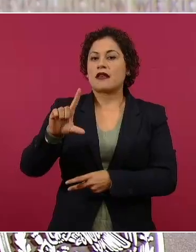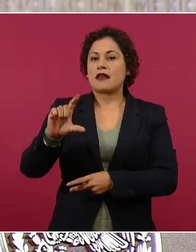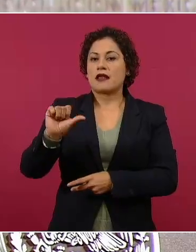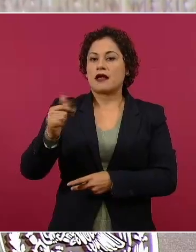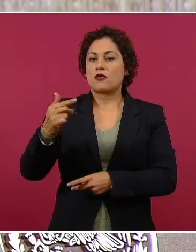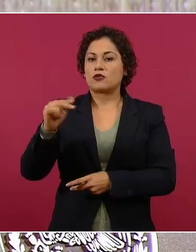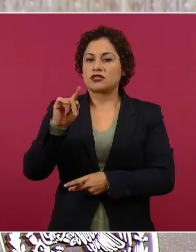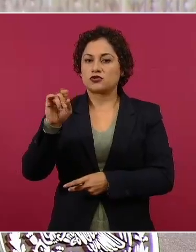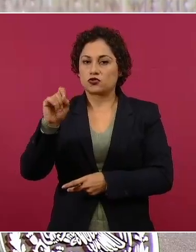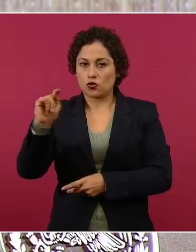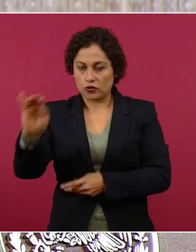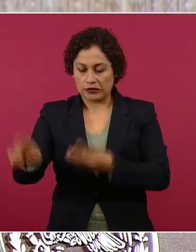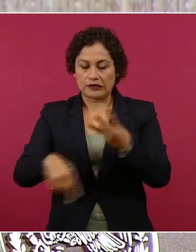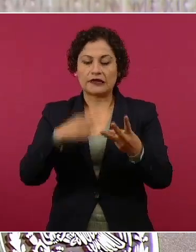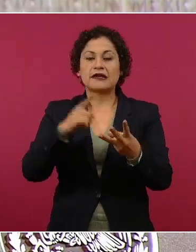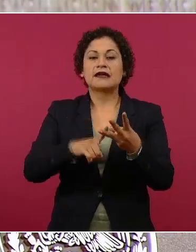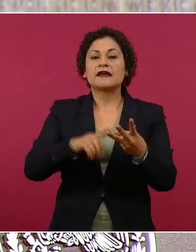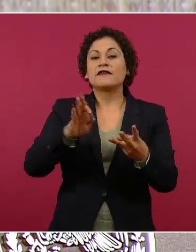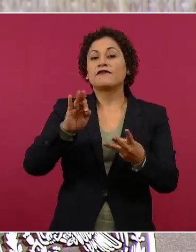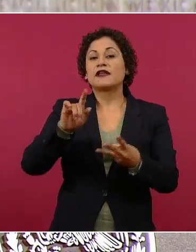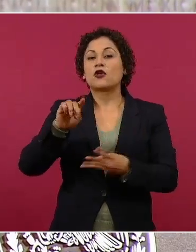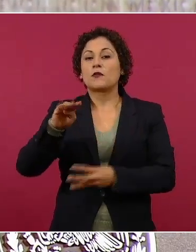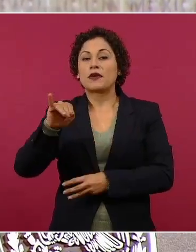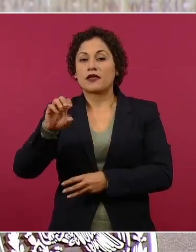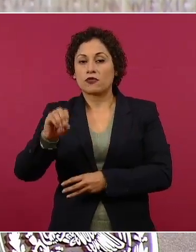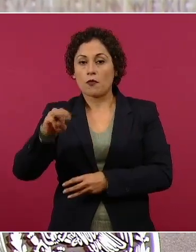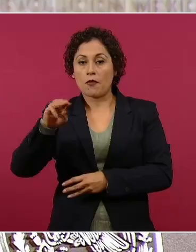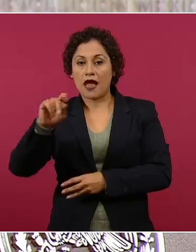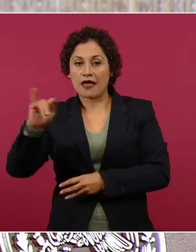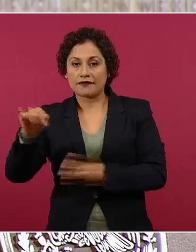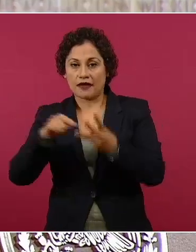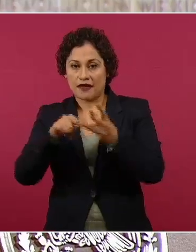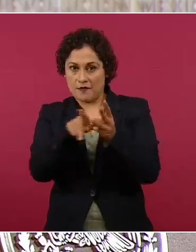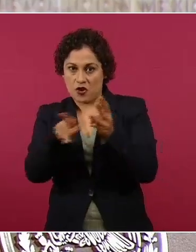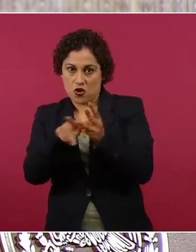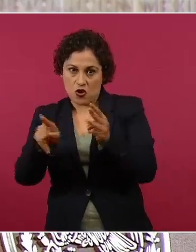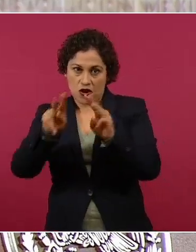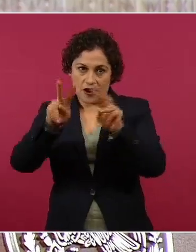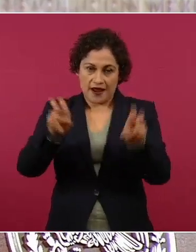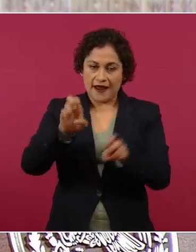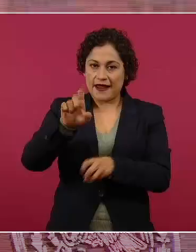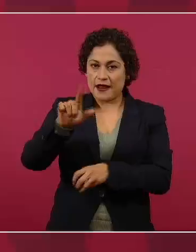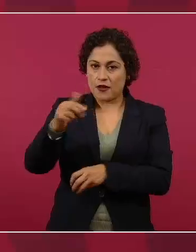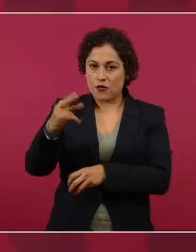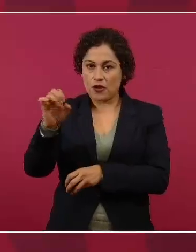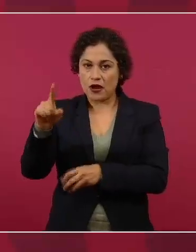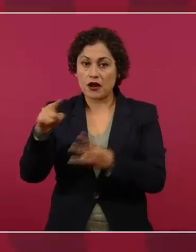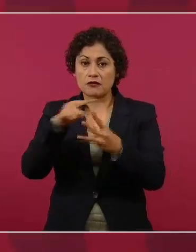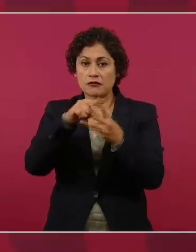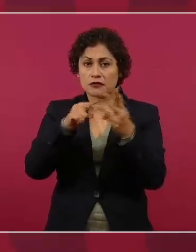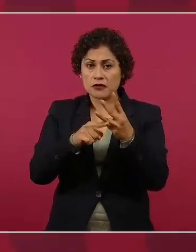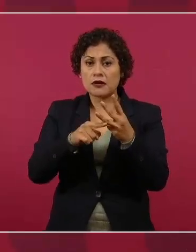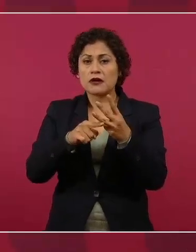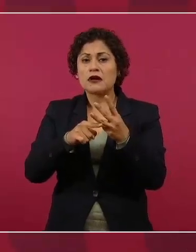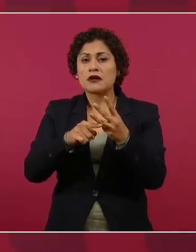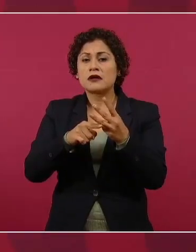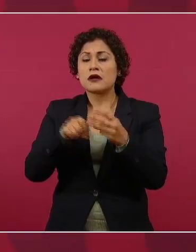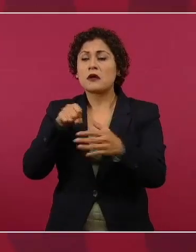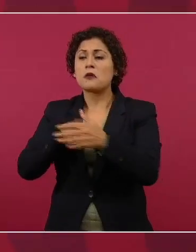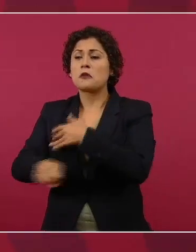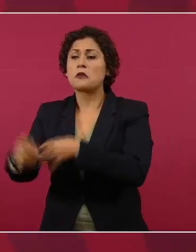Filomeno Mata, del Diario del Hogar, y entraban y salían de la cárcel de